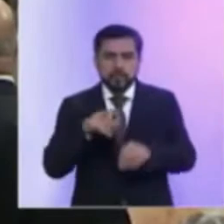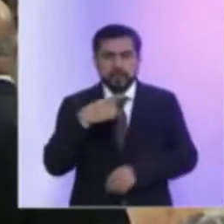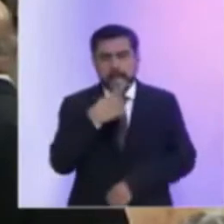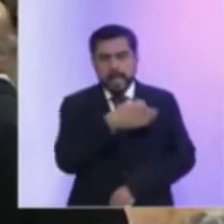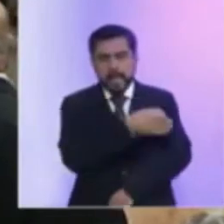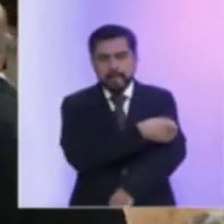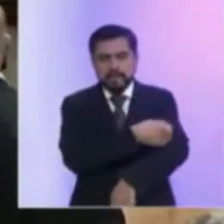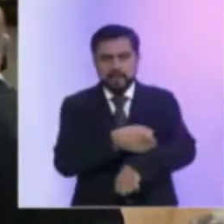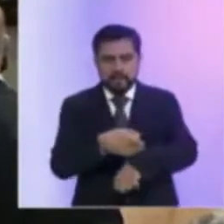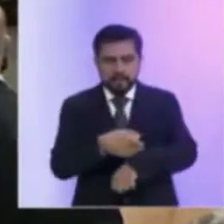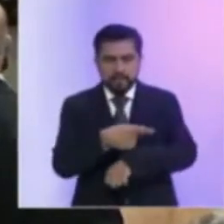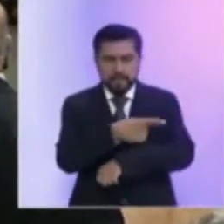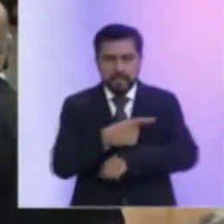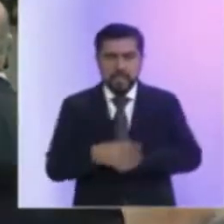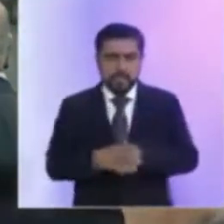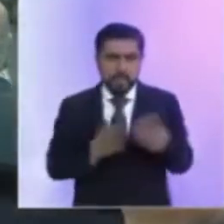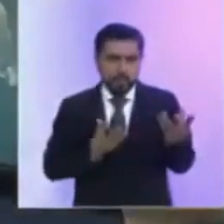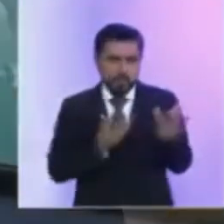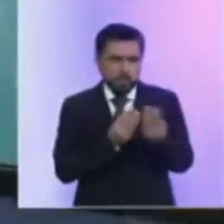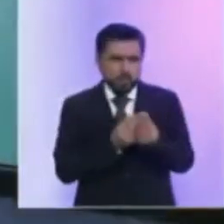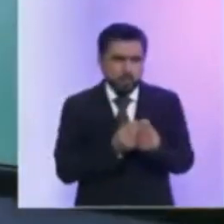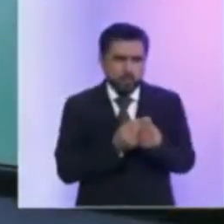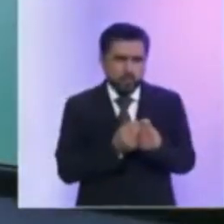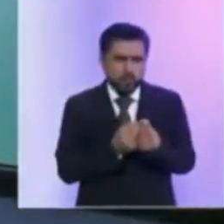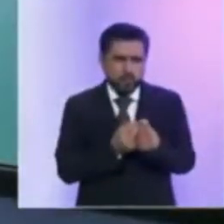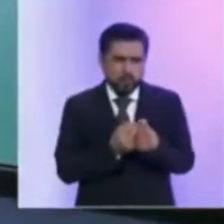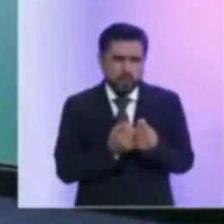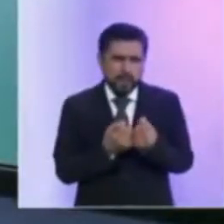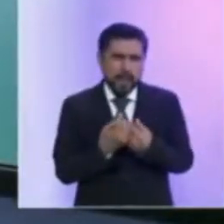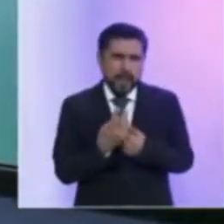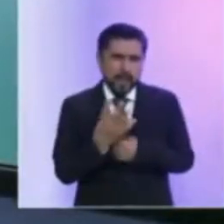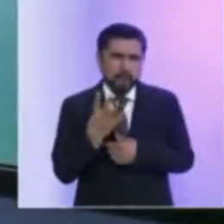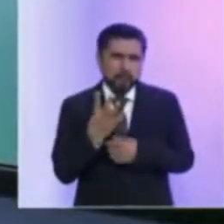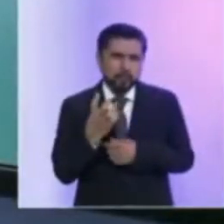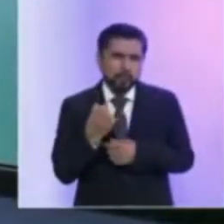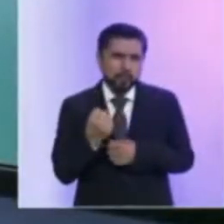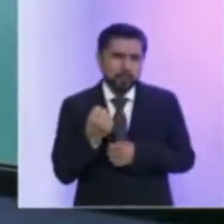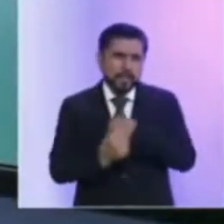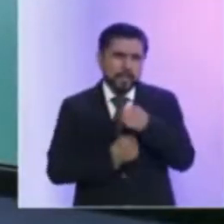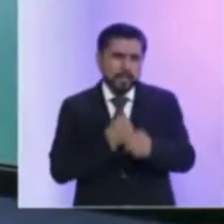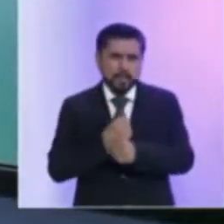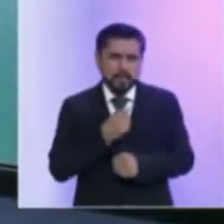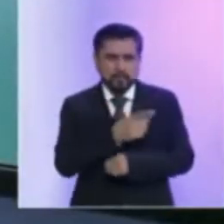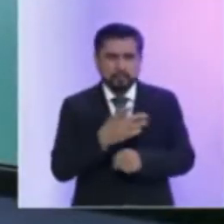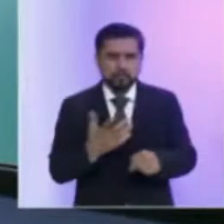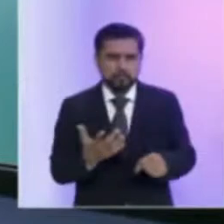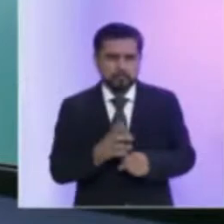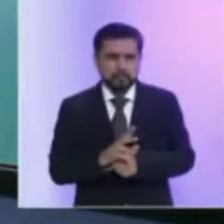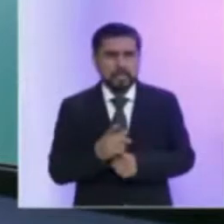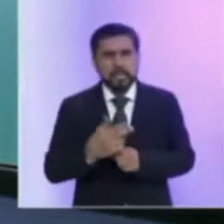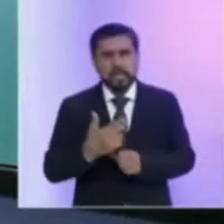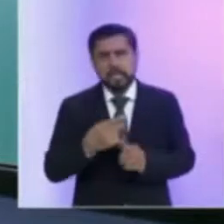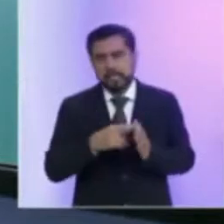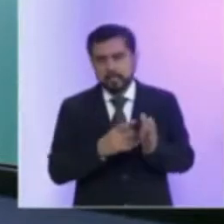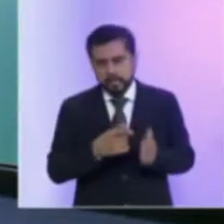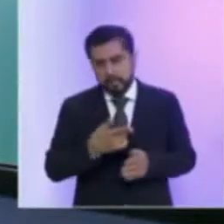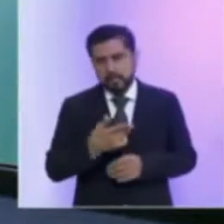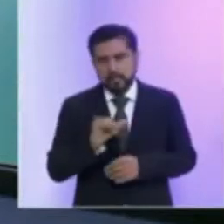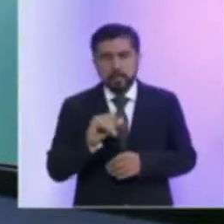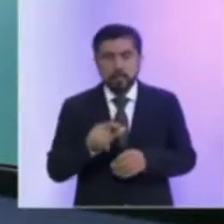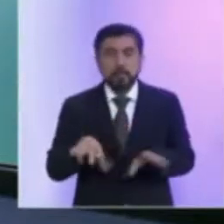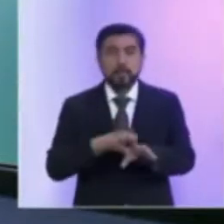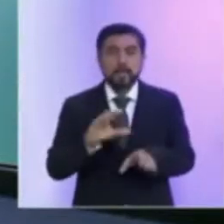familia de quien ha sido pues las últimas décadas, el ingeniero Cárdenas, una figura emblemática de la